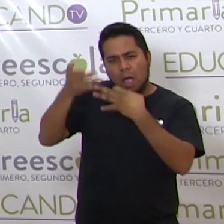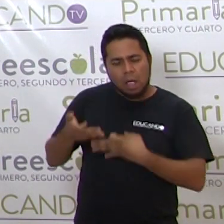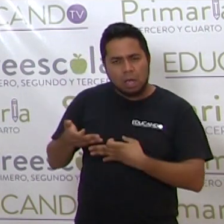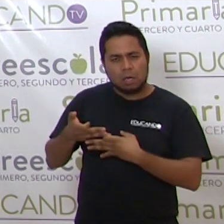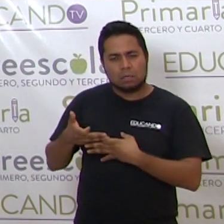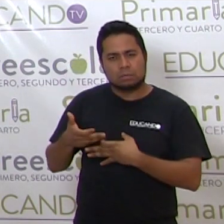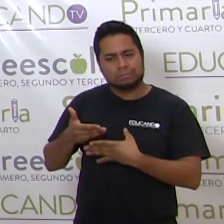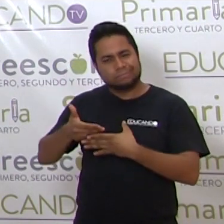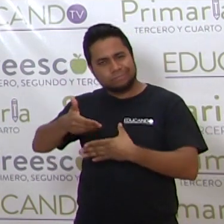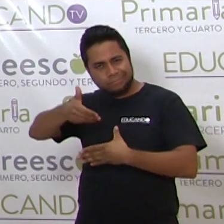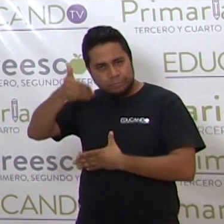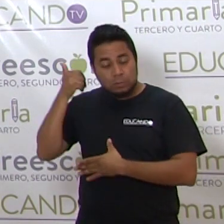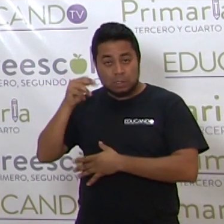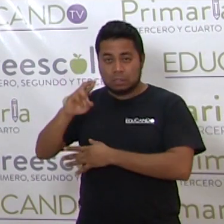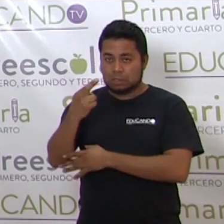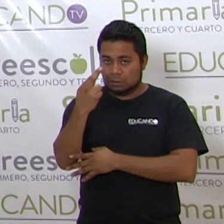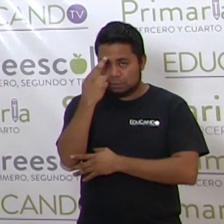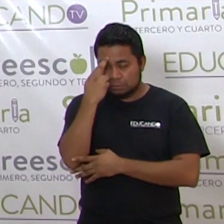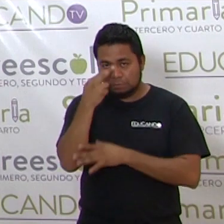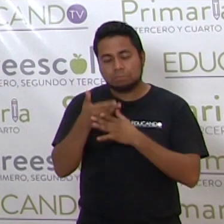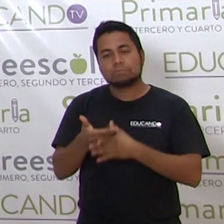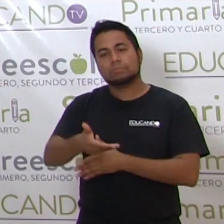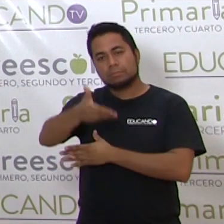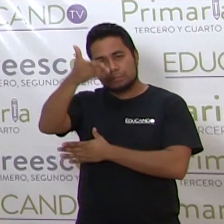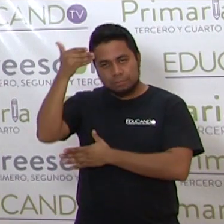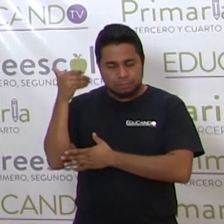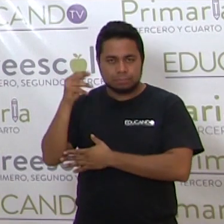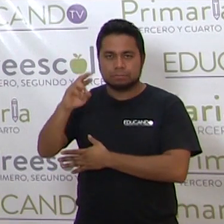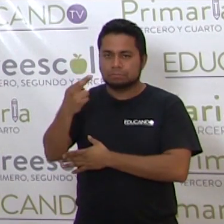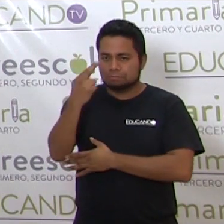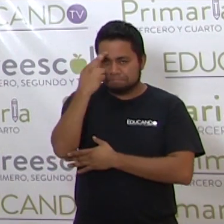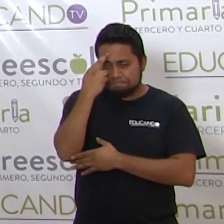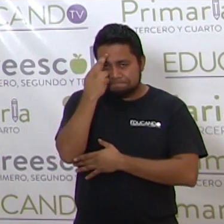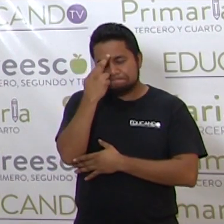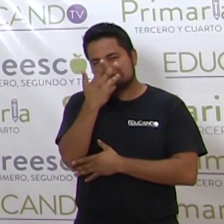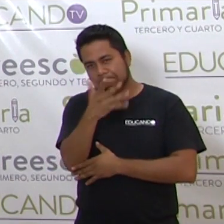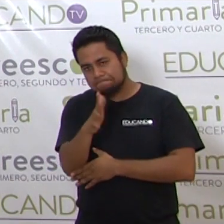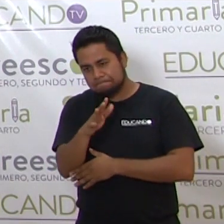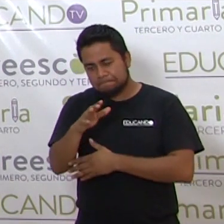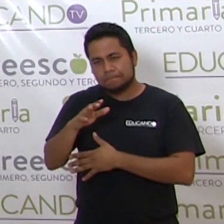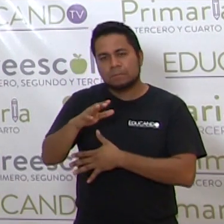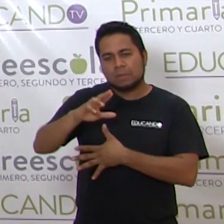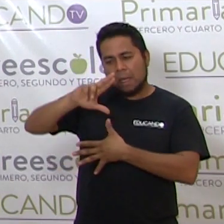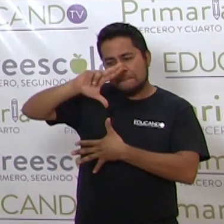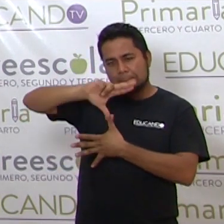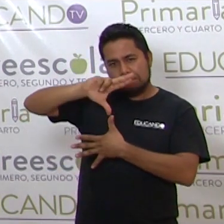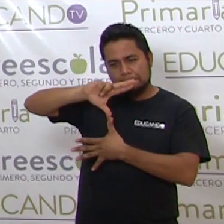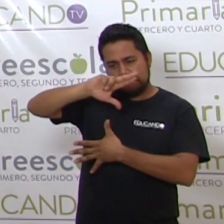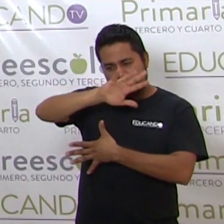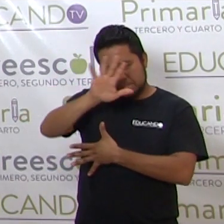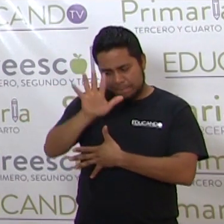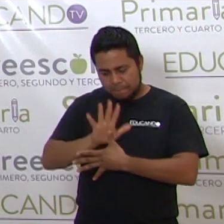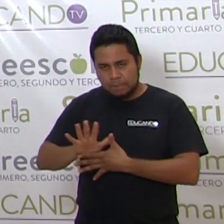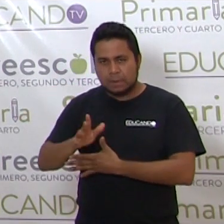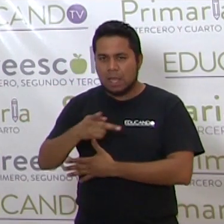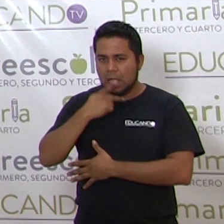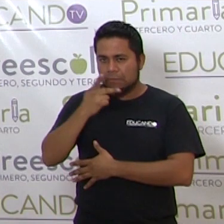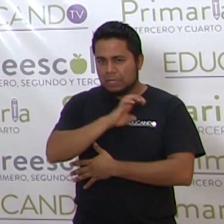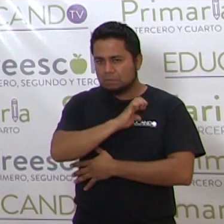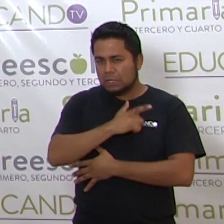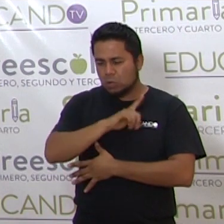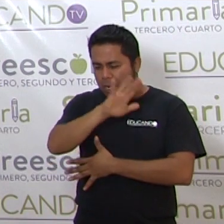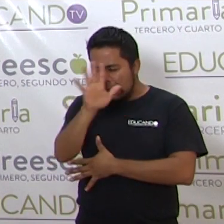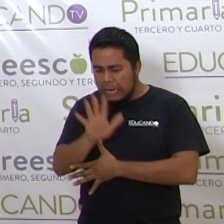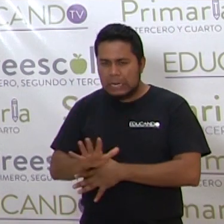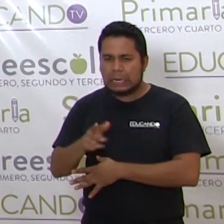recuerden que anteriormente vimos que en casi toda américa latina se habla el español